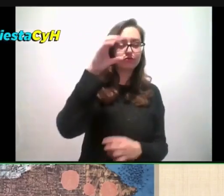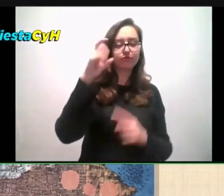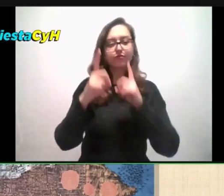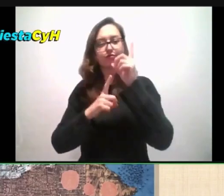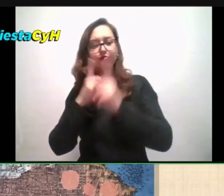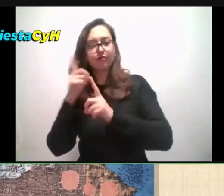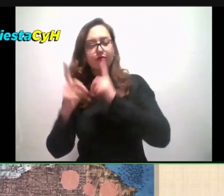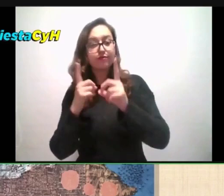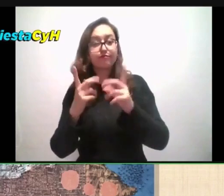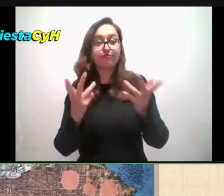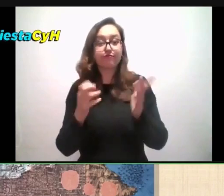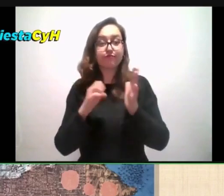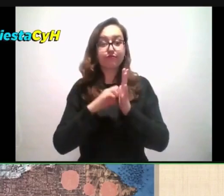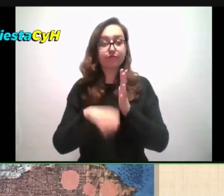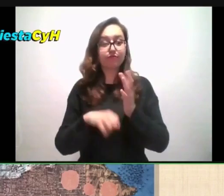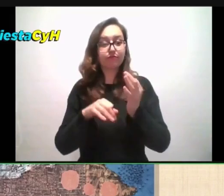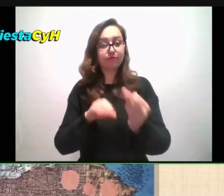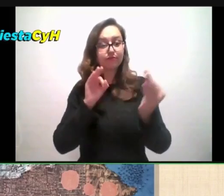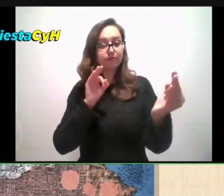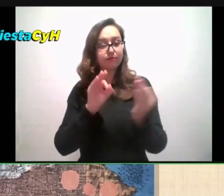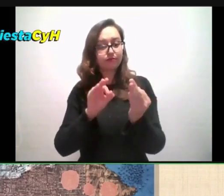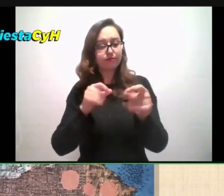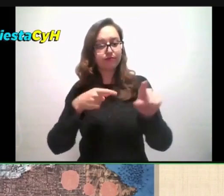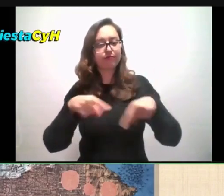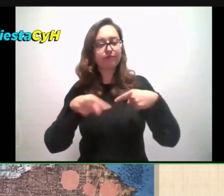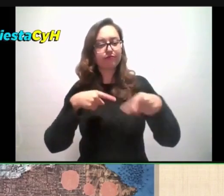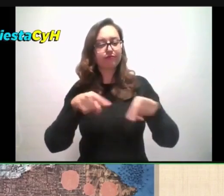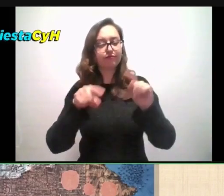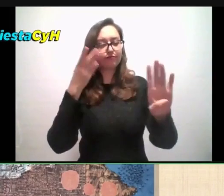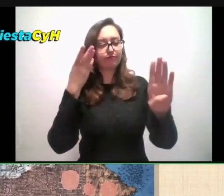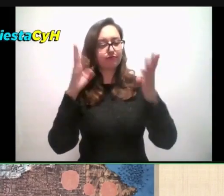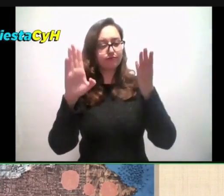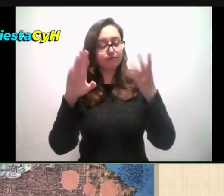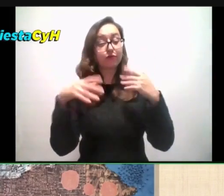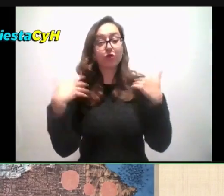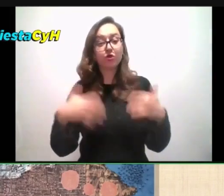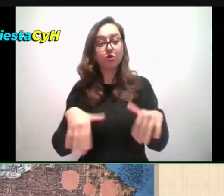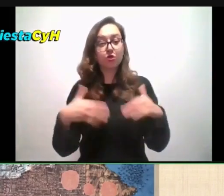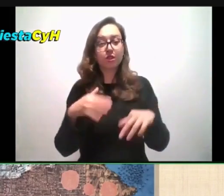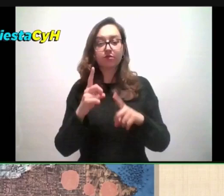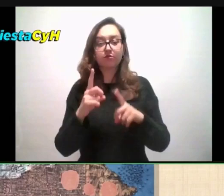vivir, por ejemplo, el Mundial de Fútbol y el deporte es algo que se ha